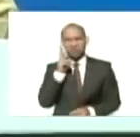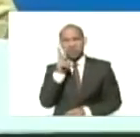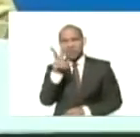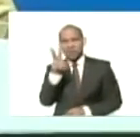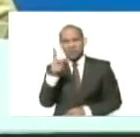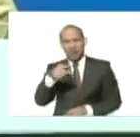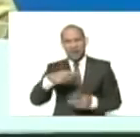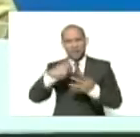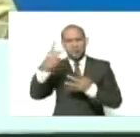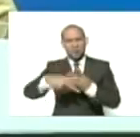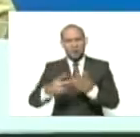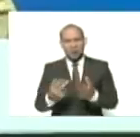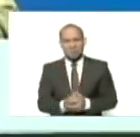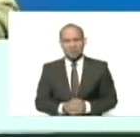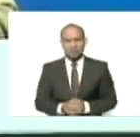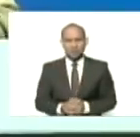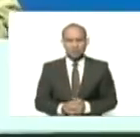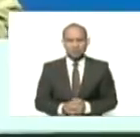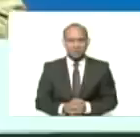programas.